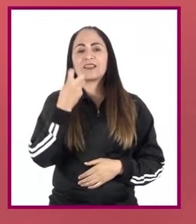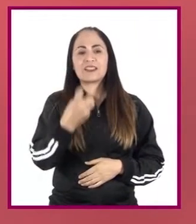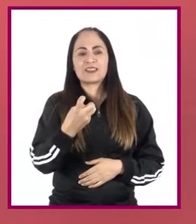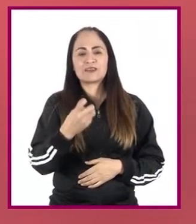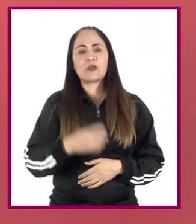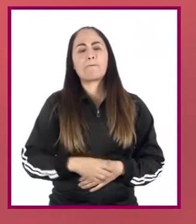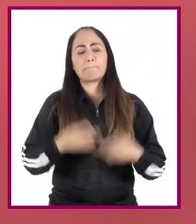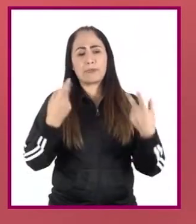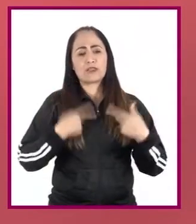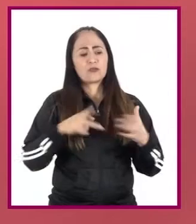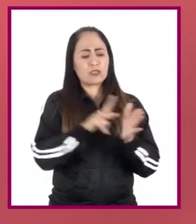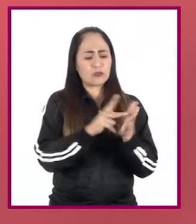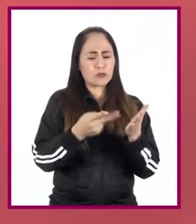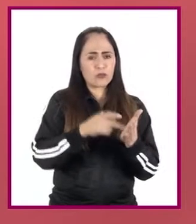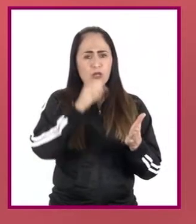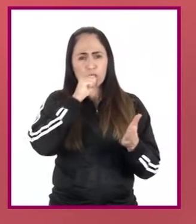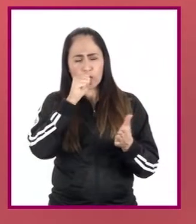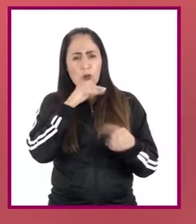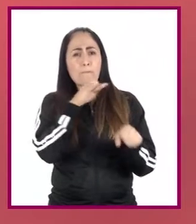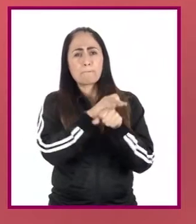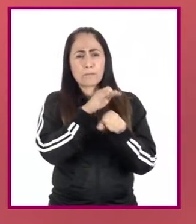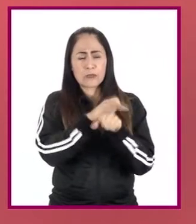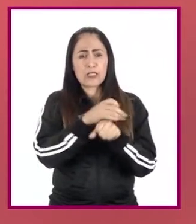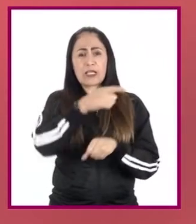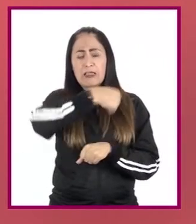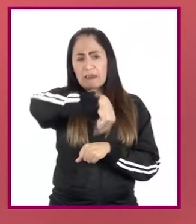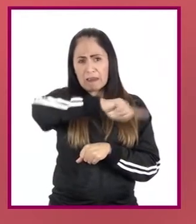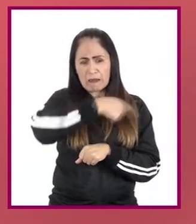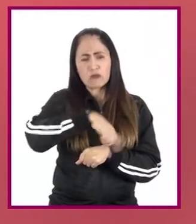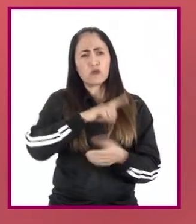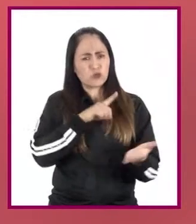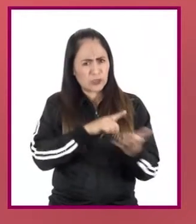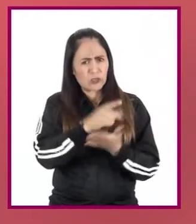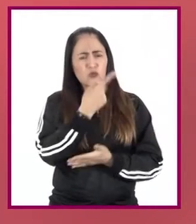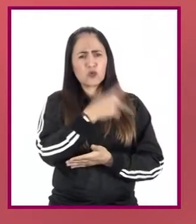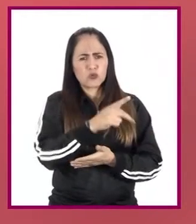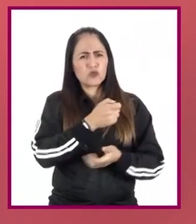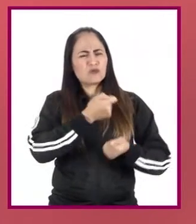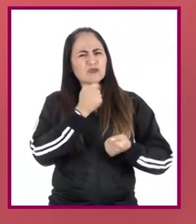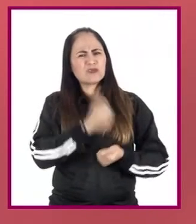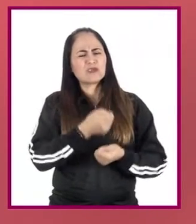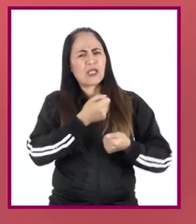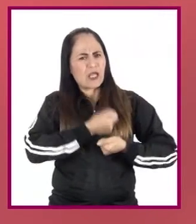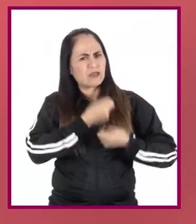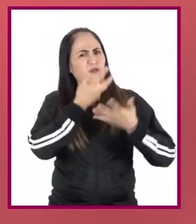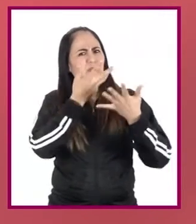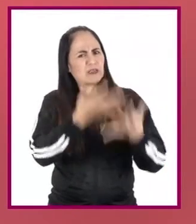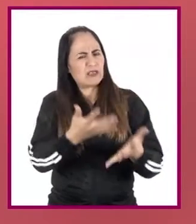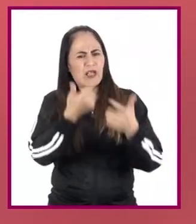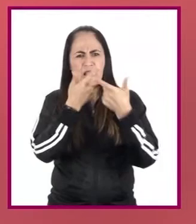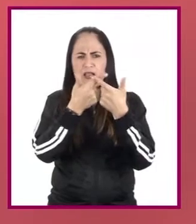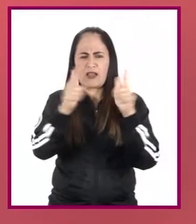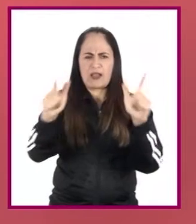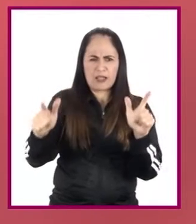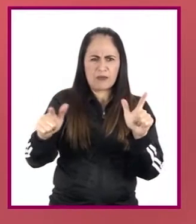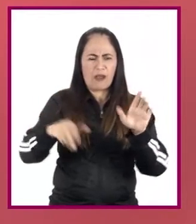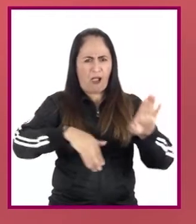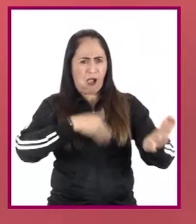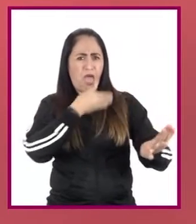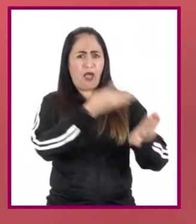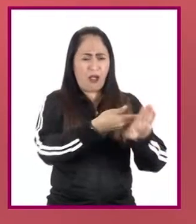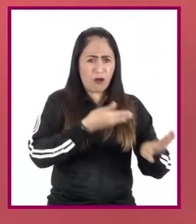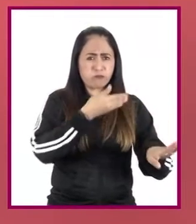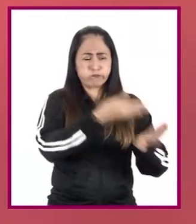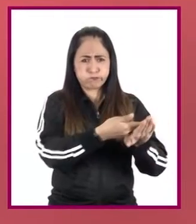protección a periodistas, ya que ellos tienen el derecho de expresarse libremente y a no ser atacados por lo que escriben o